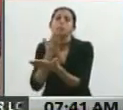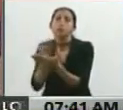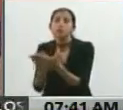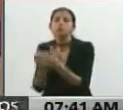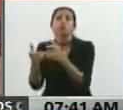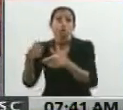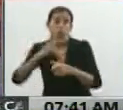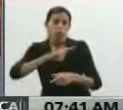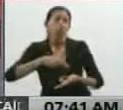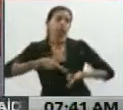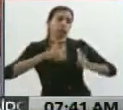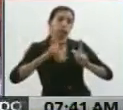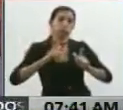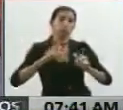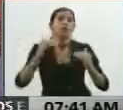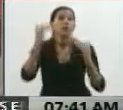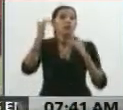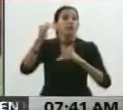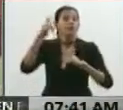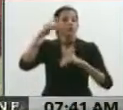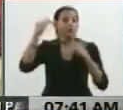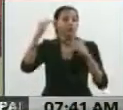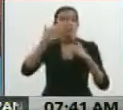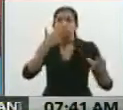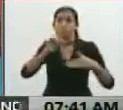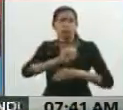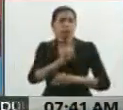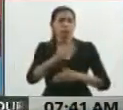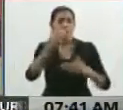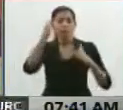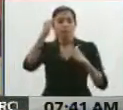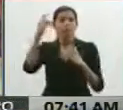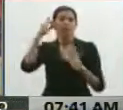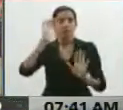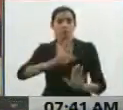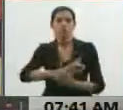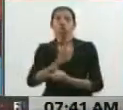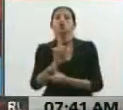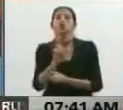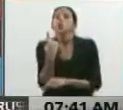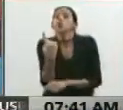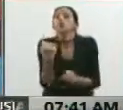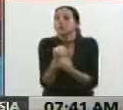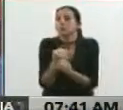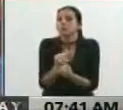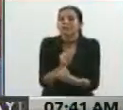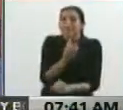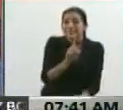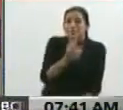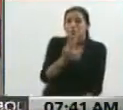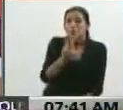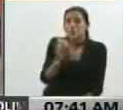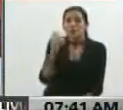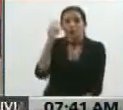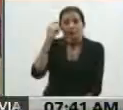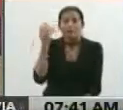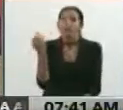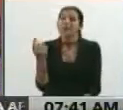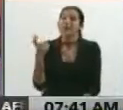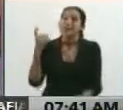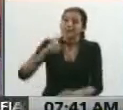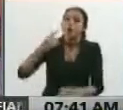permiso provisional un permiso provisional para que tú o pérez para ese trabajo varios y en el lapso de esos 120 días necesitas hacer